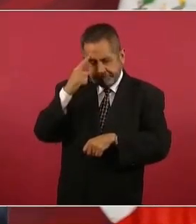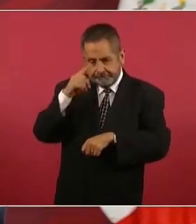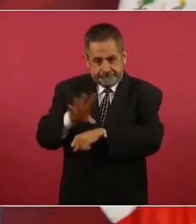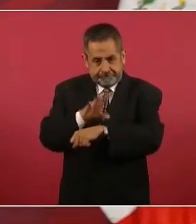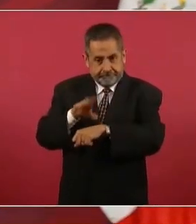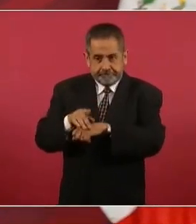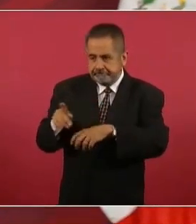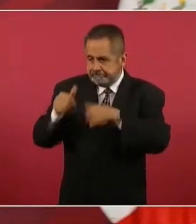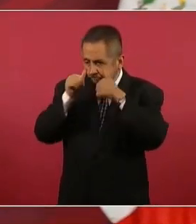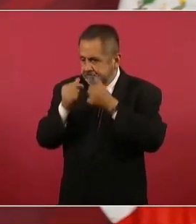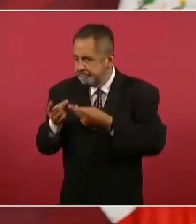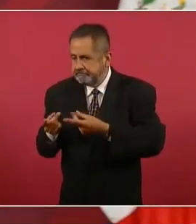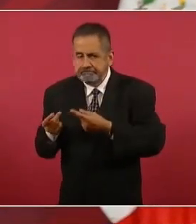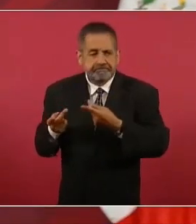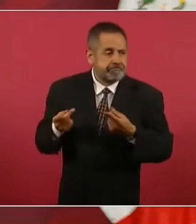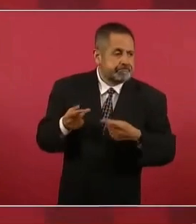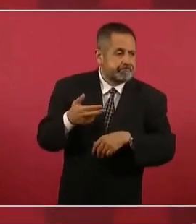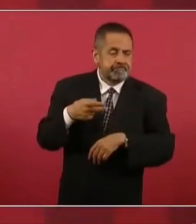constantemente